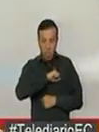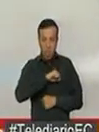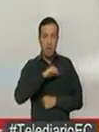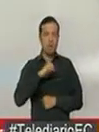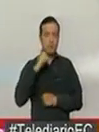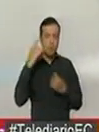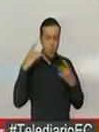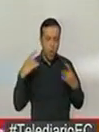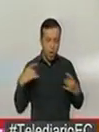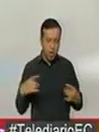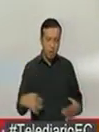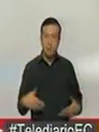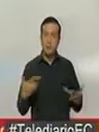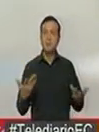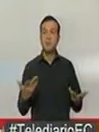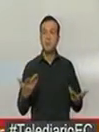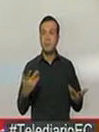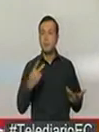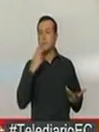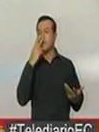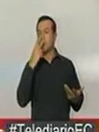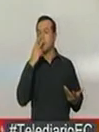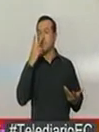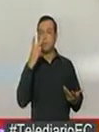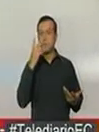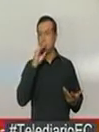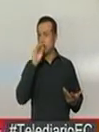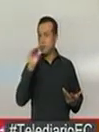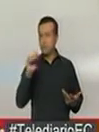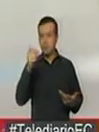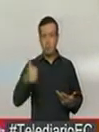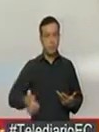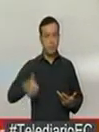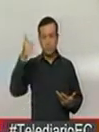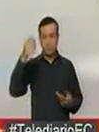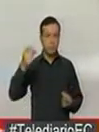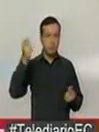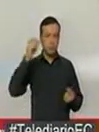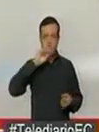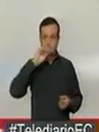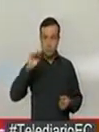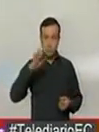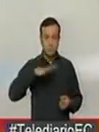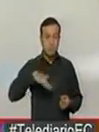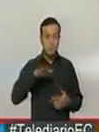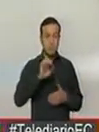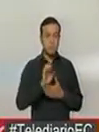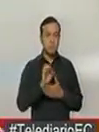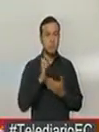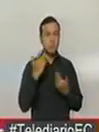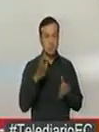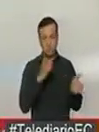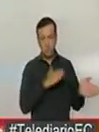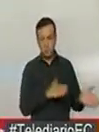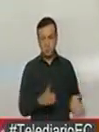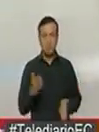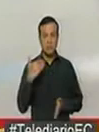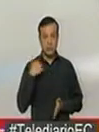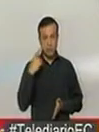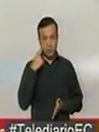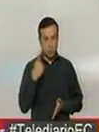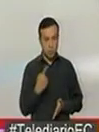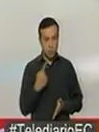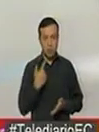general, dificultades respiratorias, debe ser reportado a las autoridades. Claro. El Ecuador tiene ya los reactivos